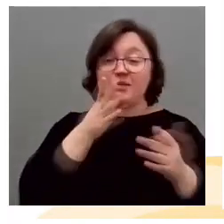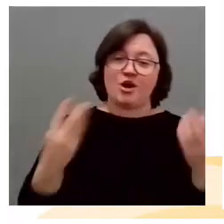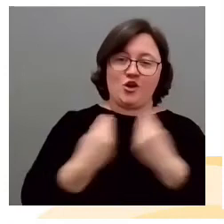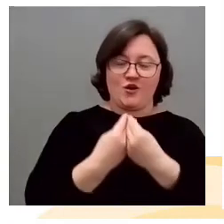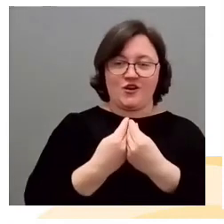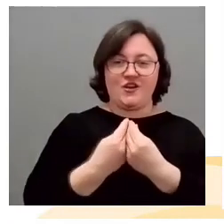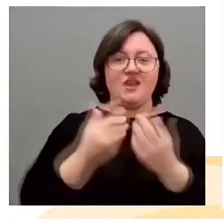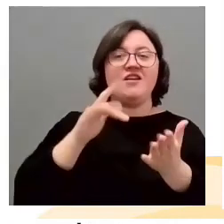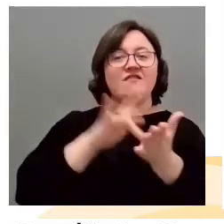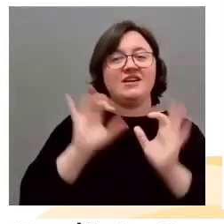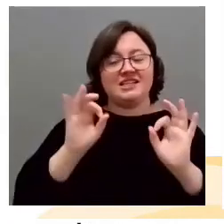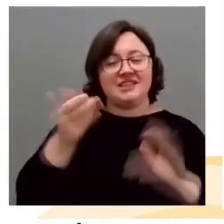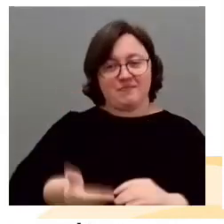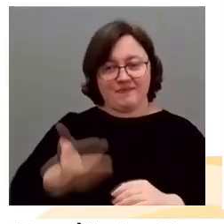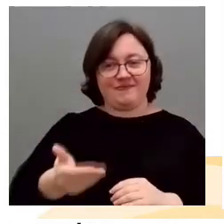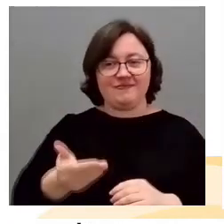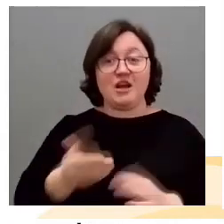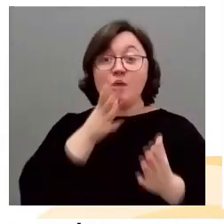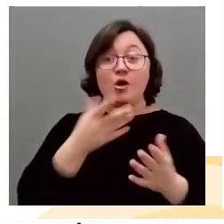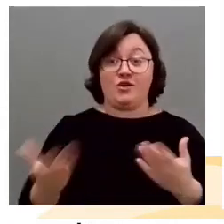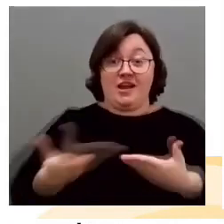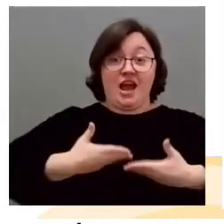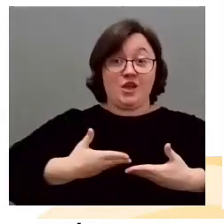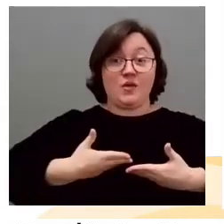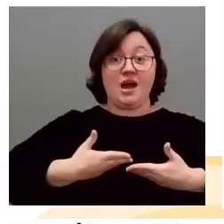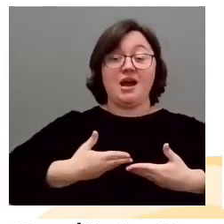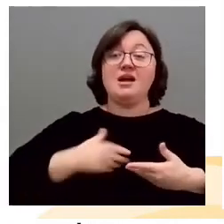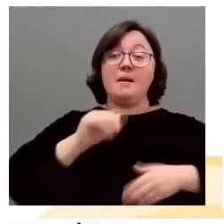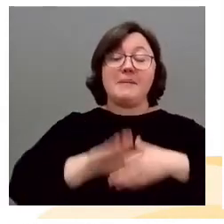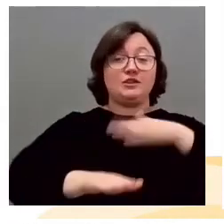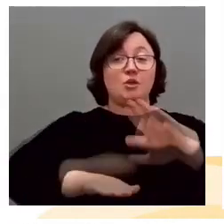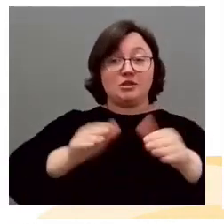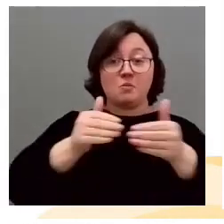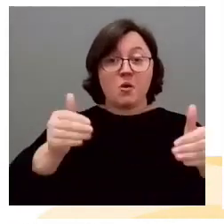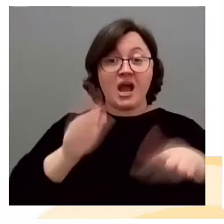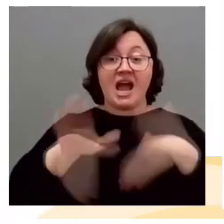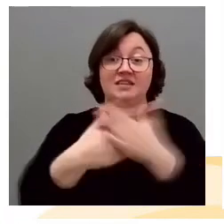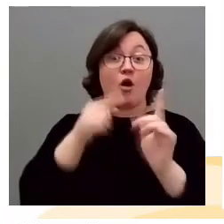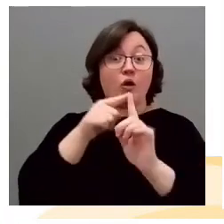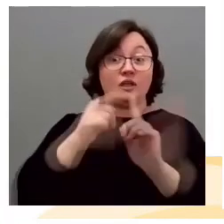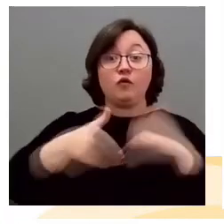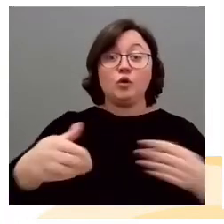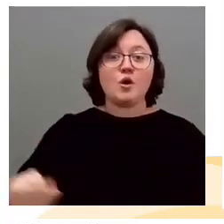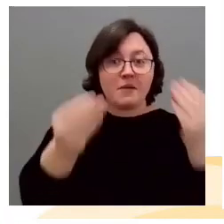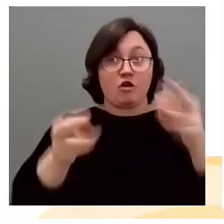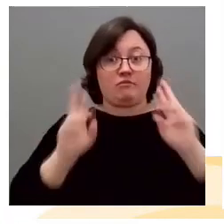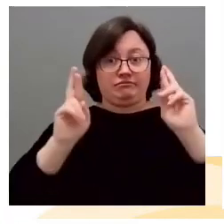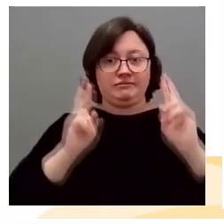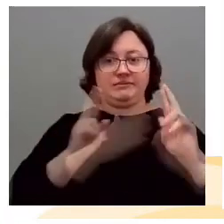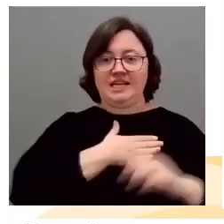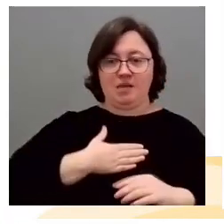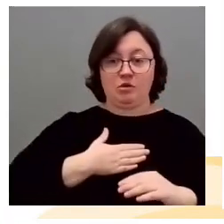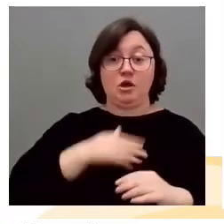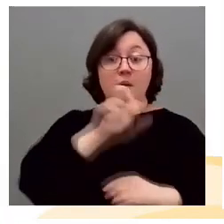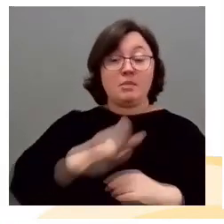acompañarnos en esta fecha tan señalada y por ayudarnos a dar los primeros pasos hacia ese futuro mejor que deseamos, no solo para